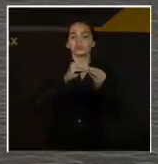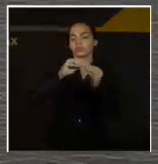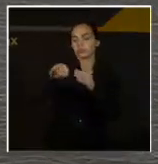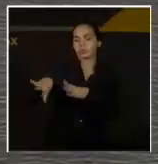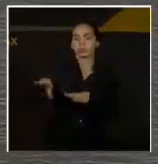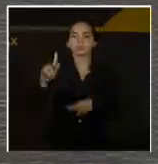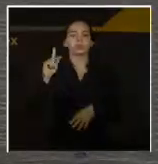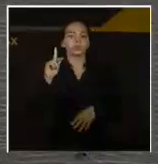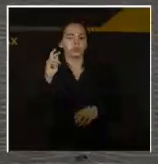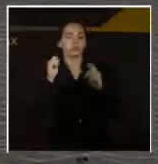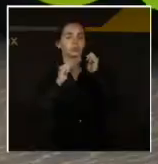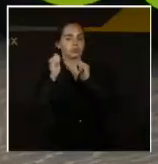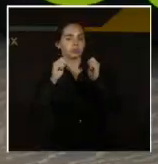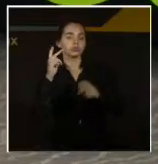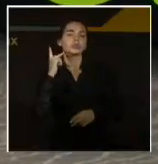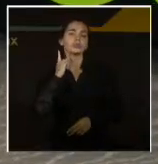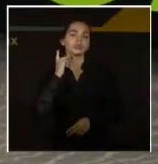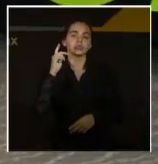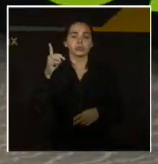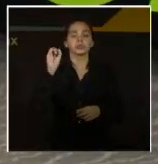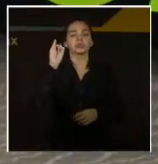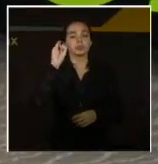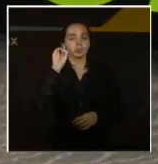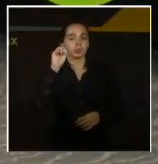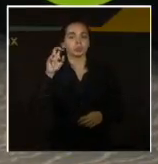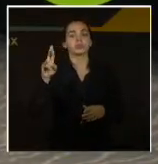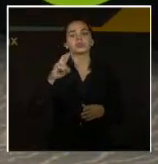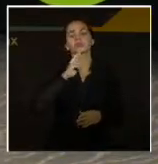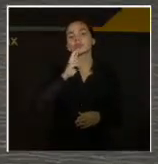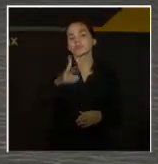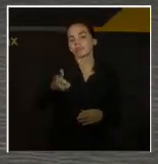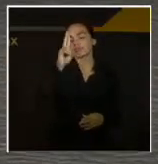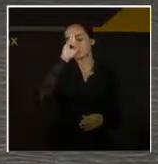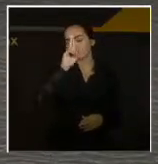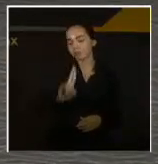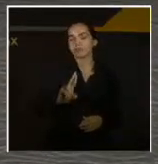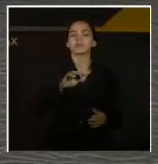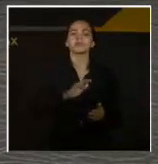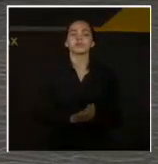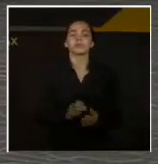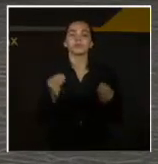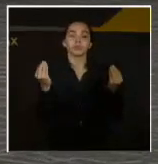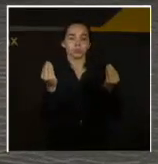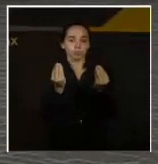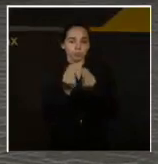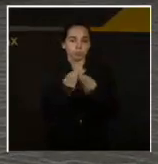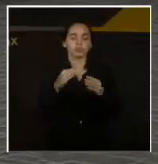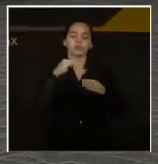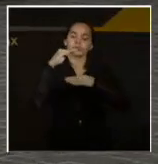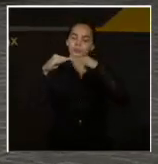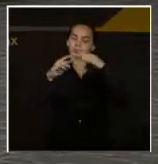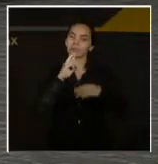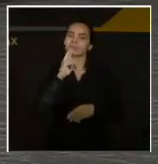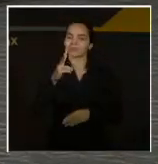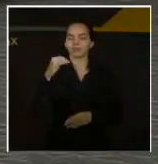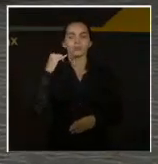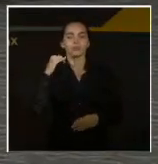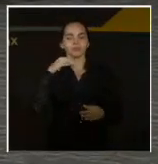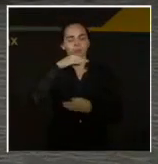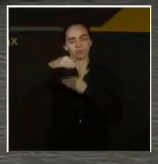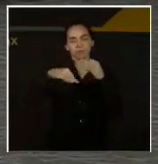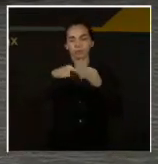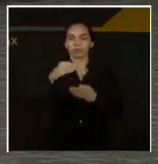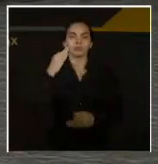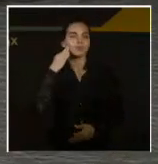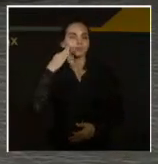tema político, porque así es como se logran los mejores resultados. Eso les invito, a que juntos construyamos el mejor Yucatán de todos los tiempos. Muchas